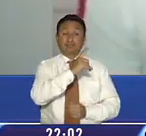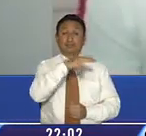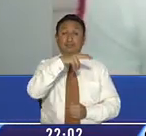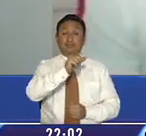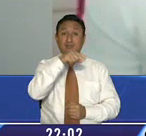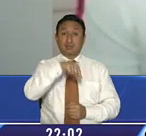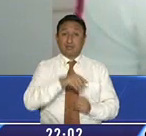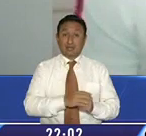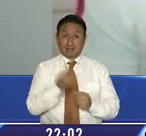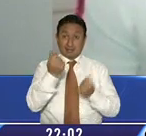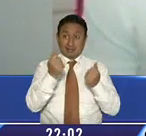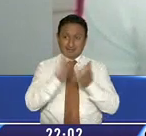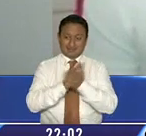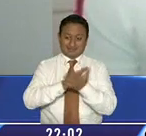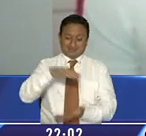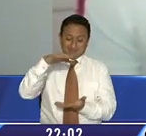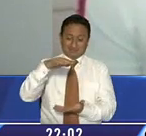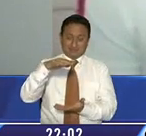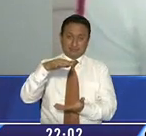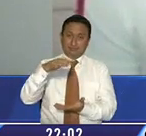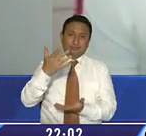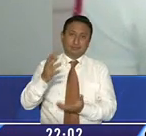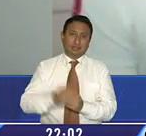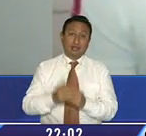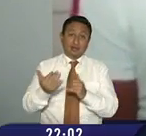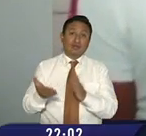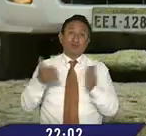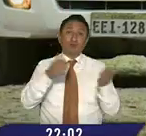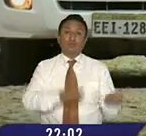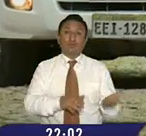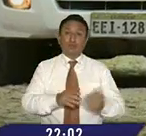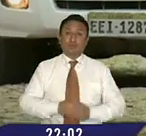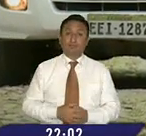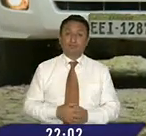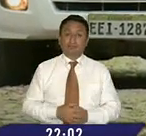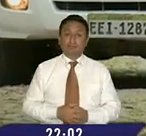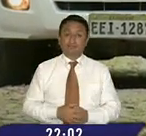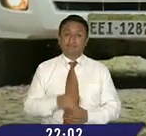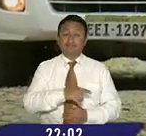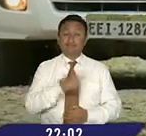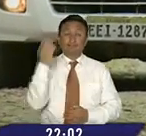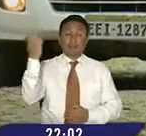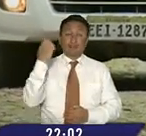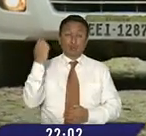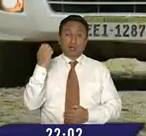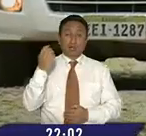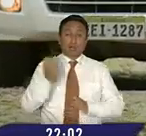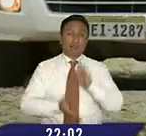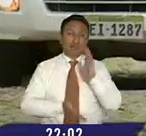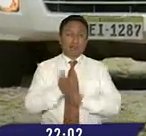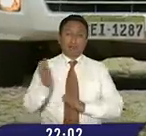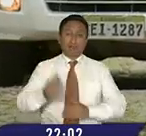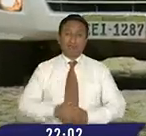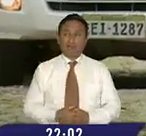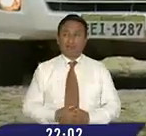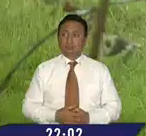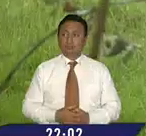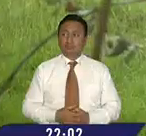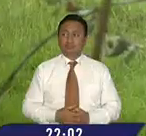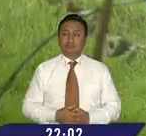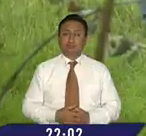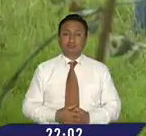pudo disfrutar del dinero captado. Su último viaje terrenal lo hizo en la ambulancia de medicina legal. En Quito,